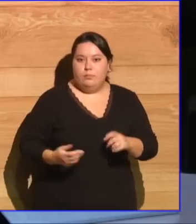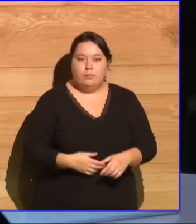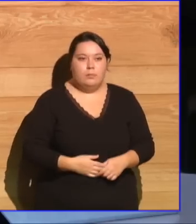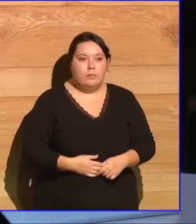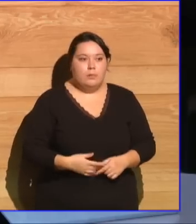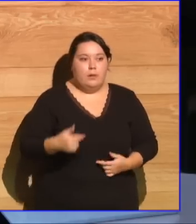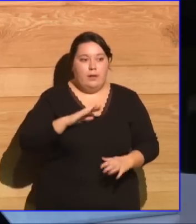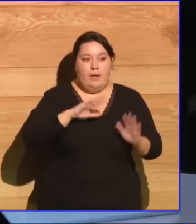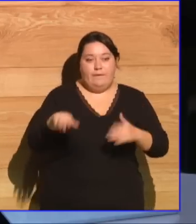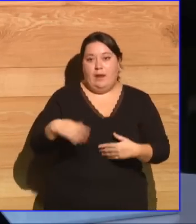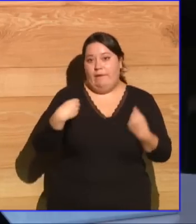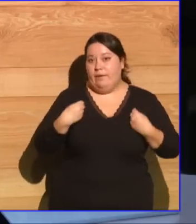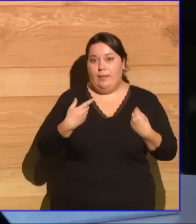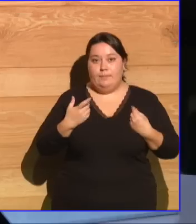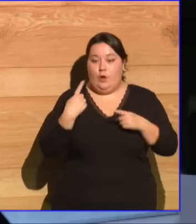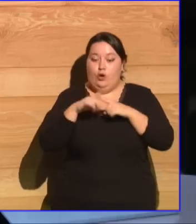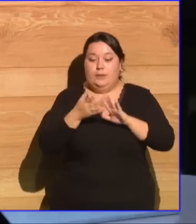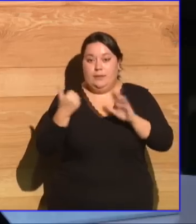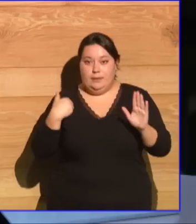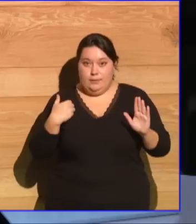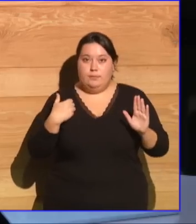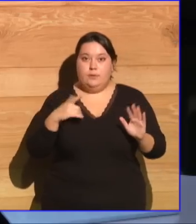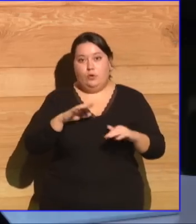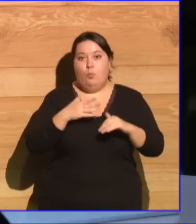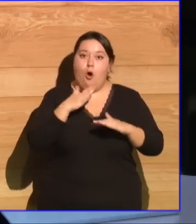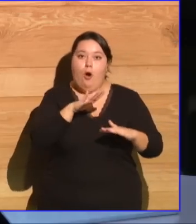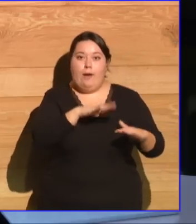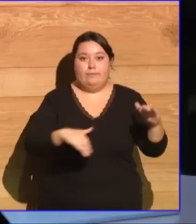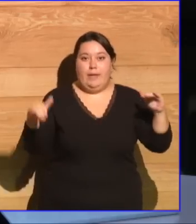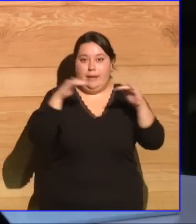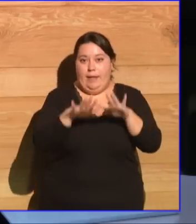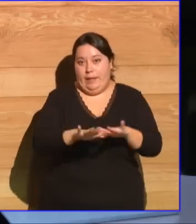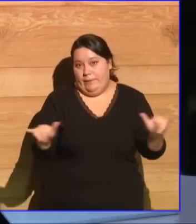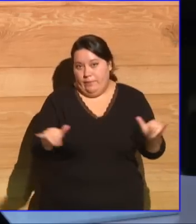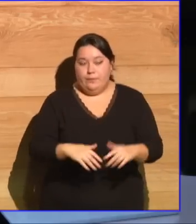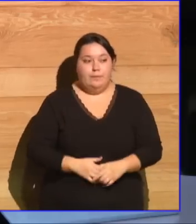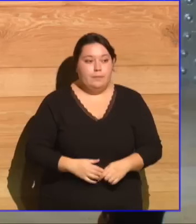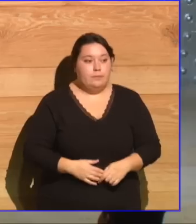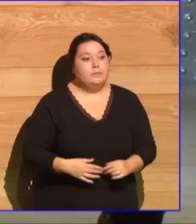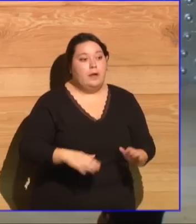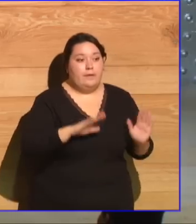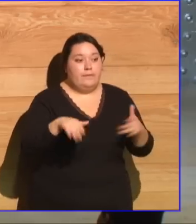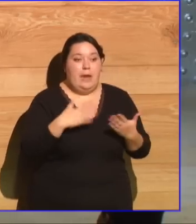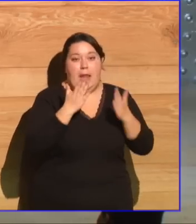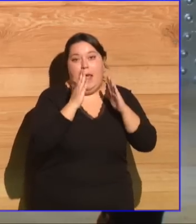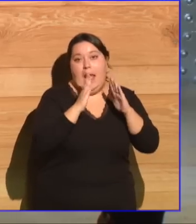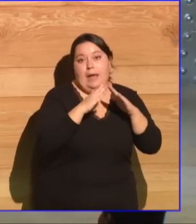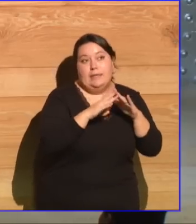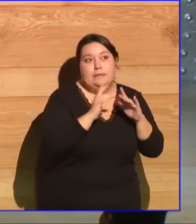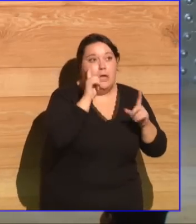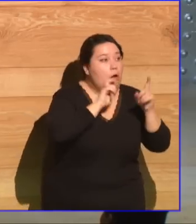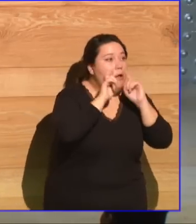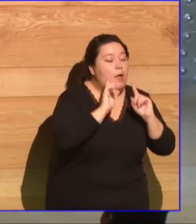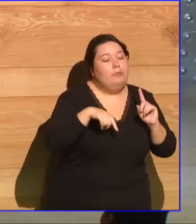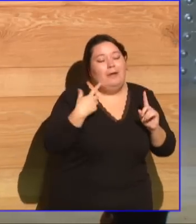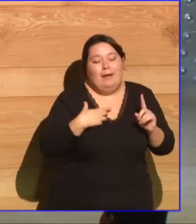luego la vida te da y te quita. Claro. Y tienes tu propio balance para poder soportar las cosas. Sí, se iba a casa llorando y se sonaba en